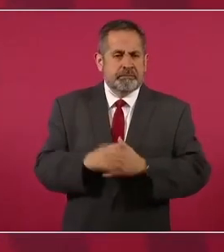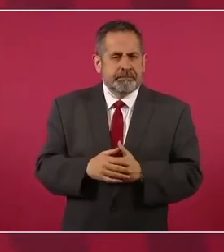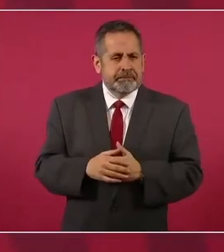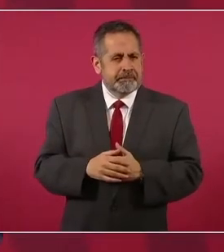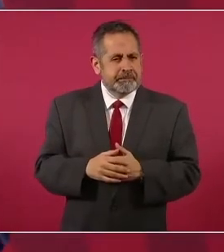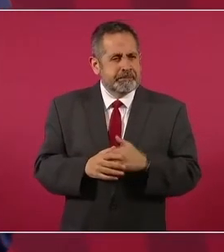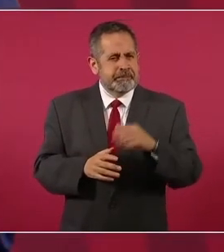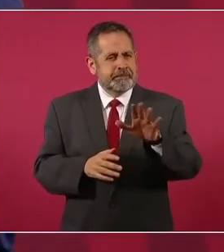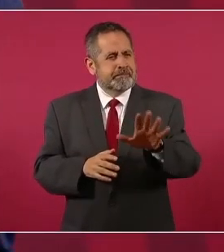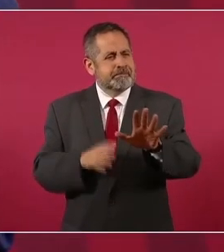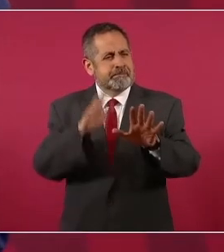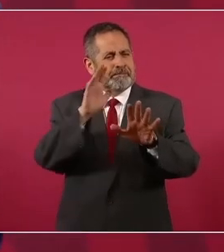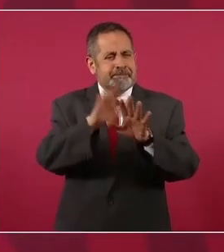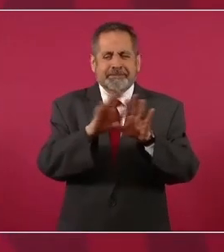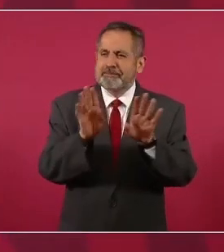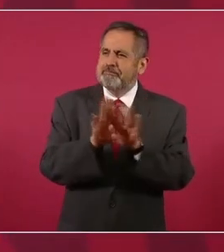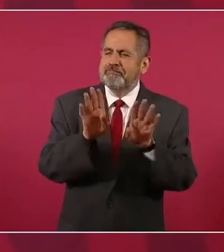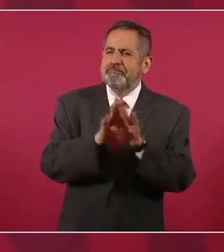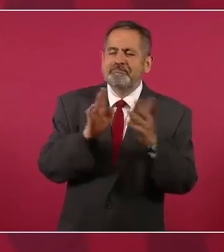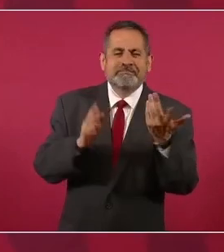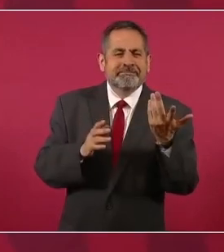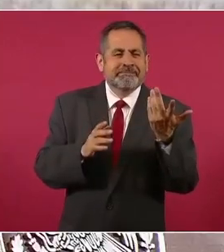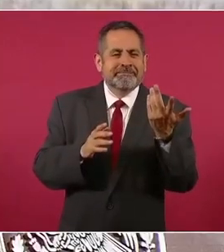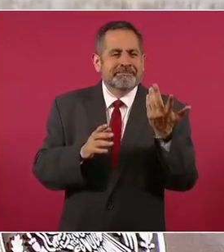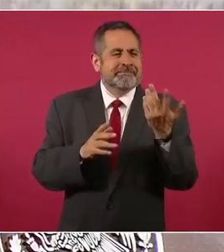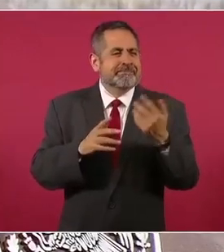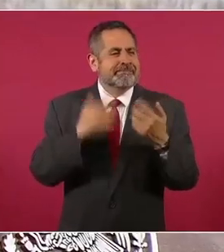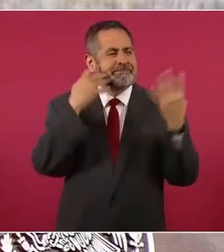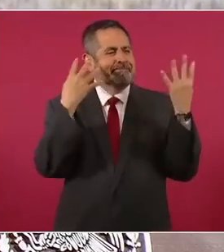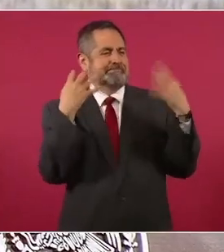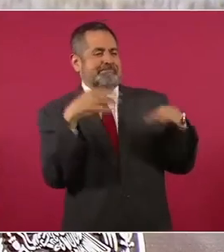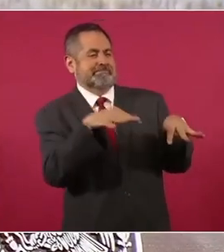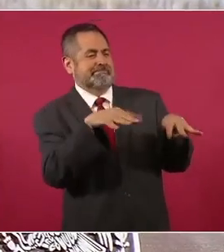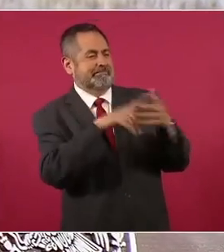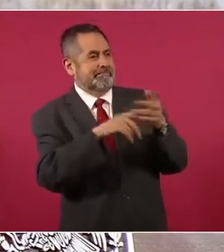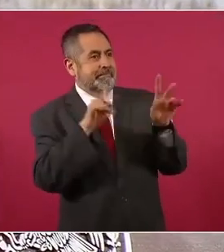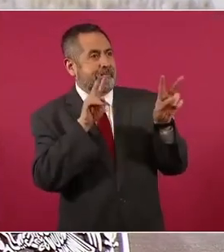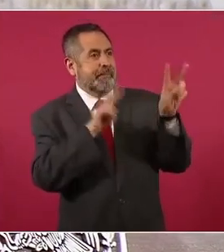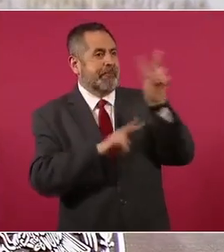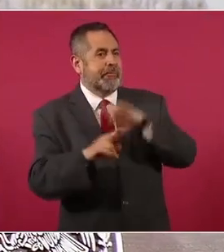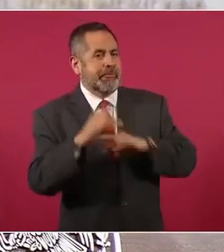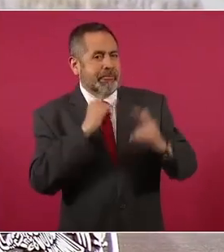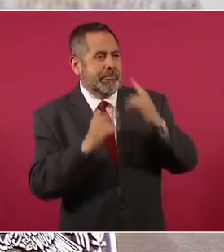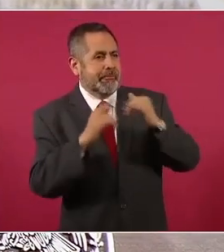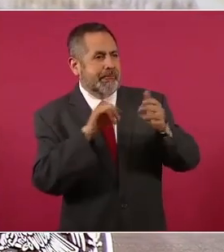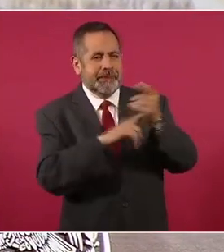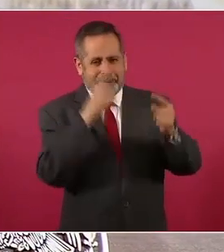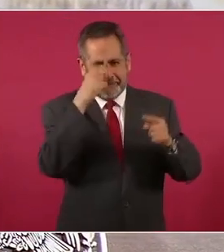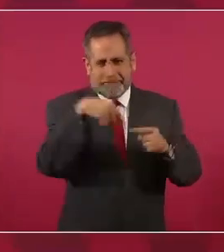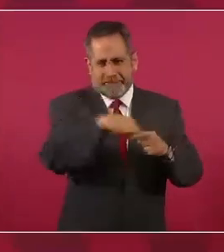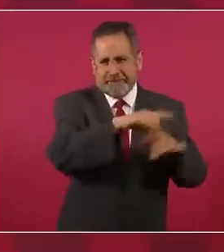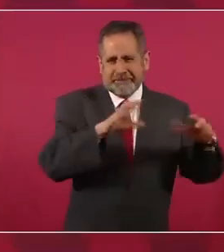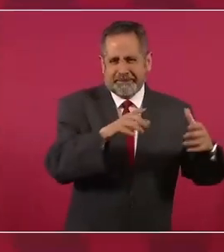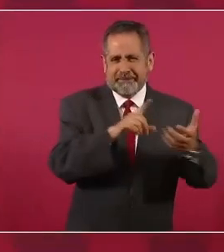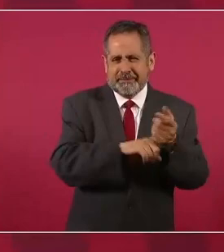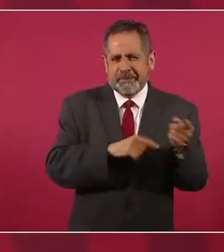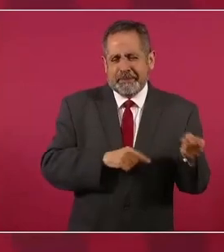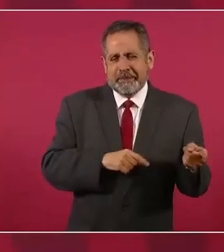striptease político, público, del conservadurismo en